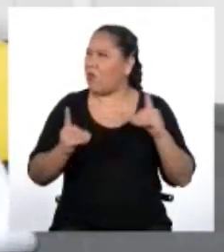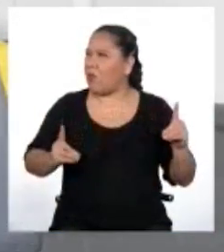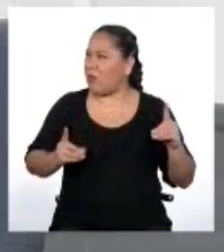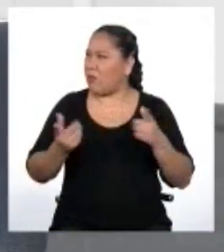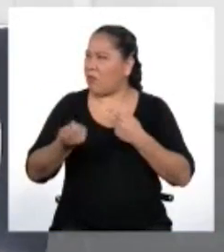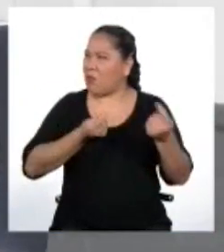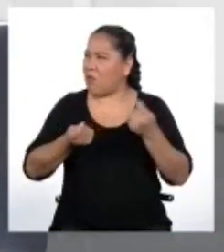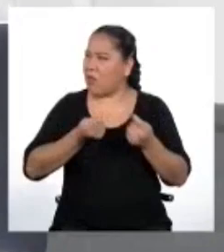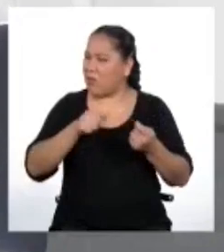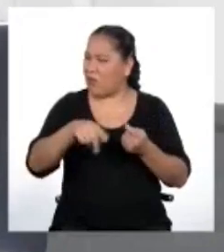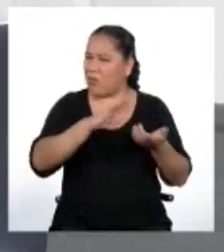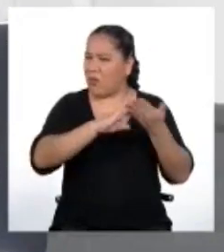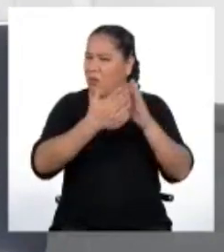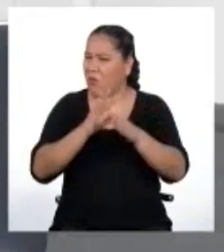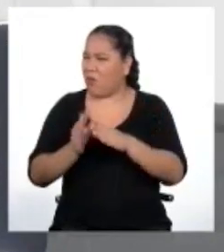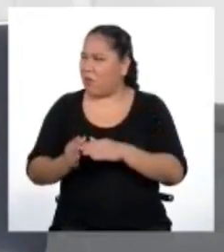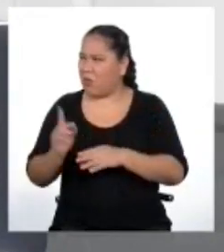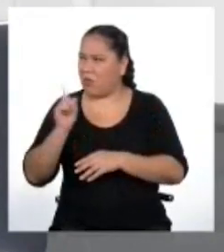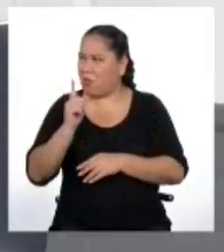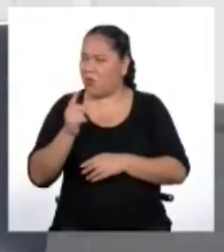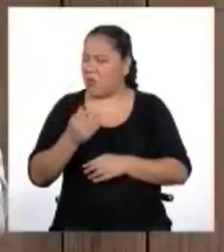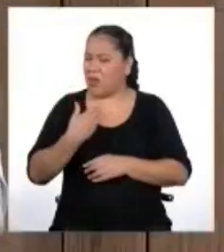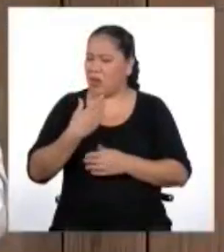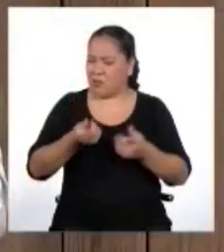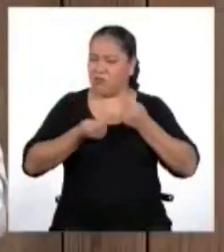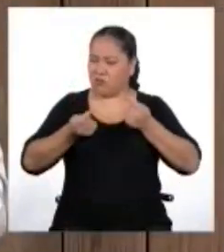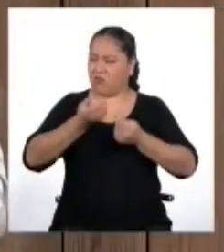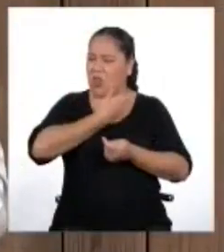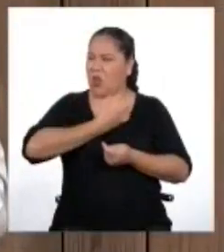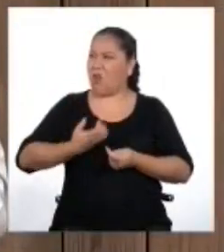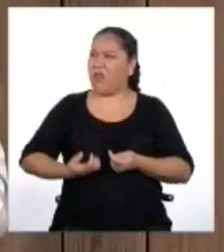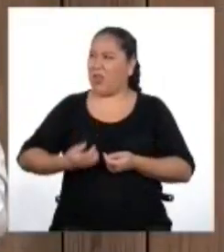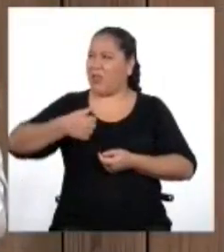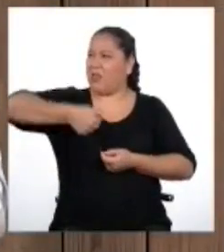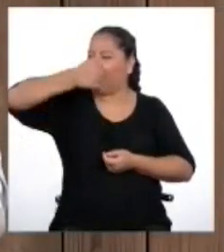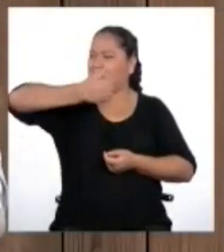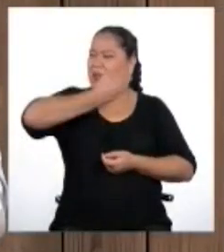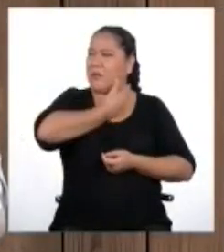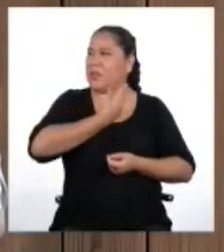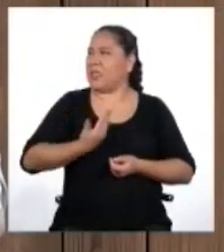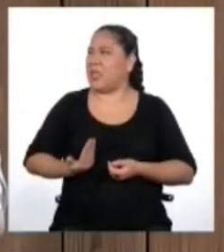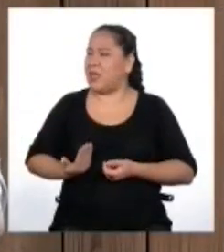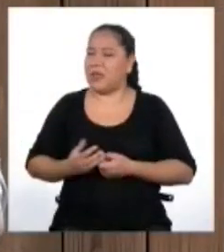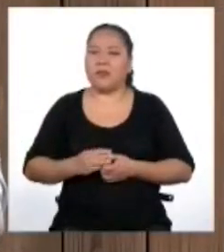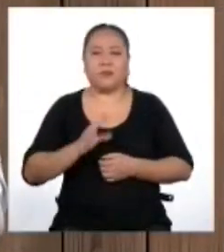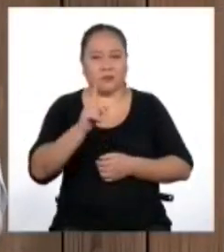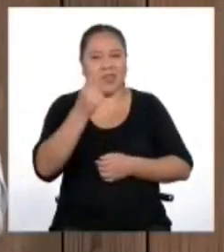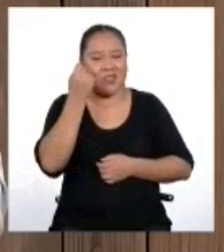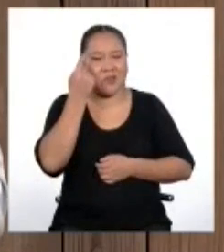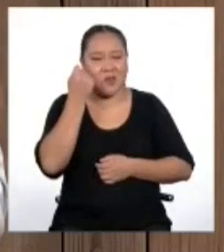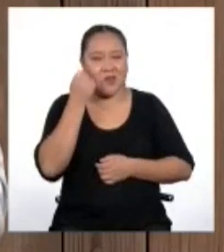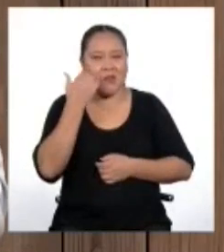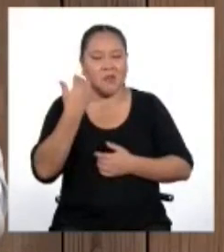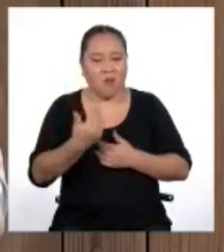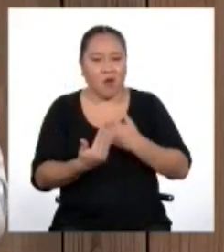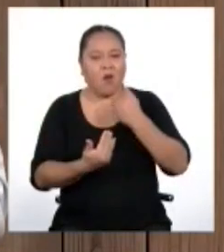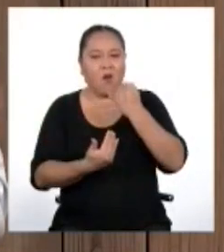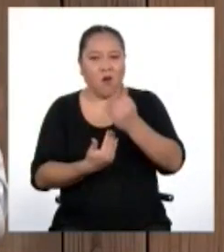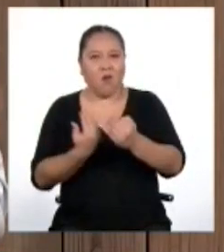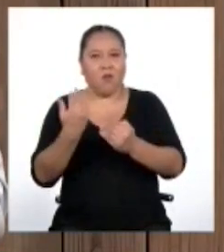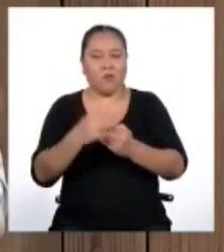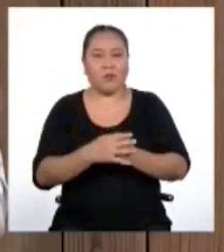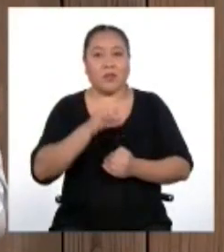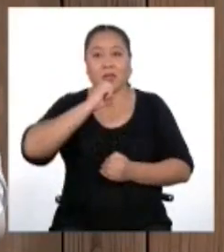ser el gobierno del pueblo si quien gobierna es el presidente? Entiendo tu pregunta, pero vamos poco a poco. Mencionamos